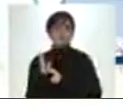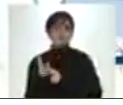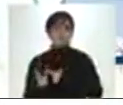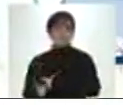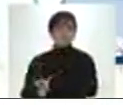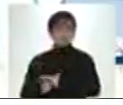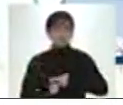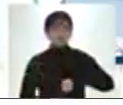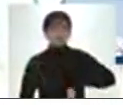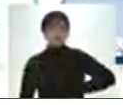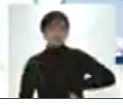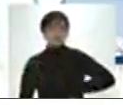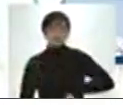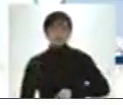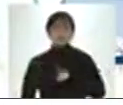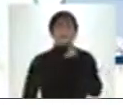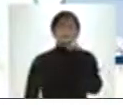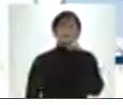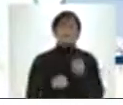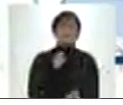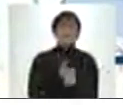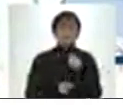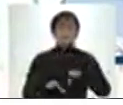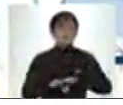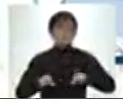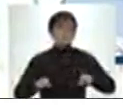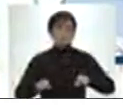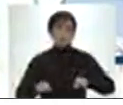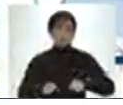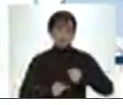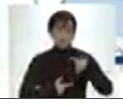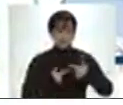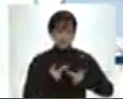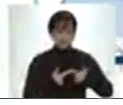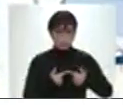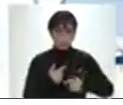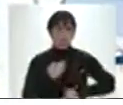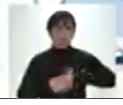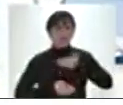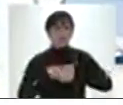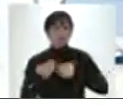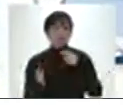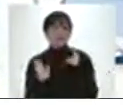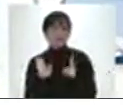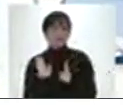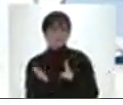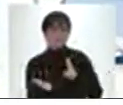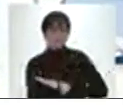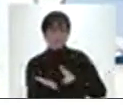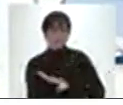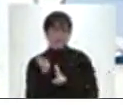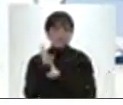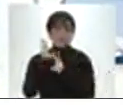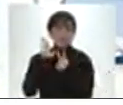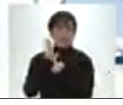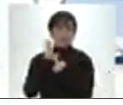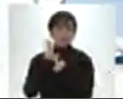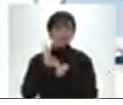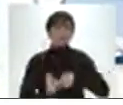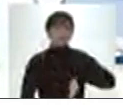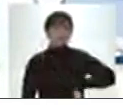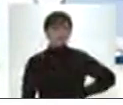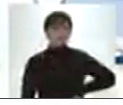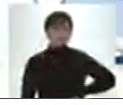para tener un nuevo pacto social y político, avanzar de verdad en una reforma previsional, contar con una nueva arquitectura de